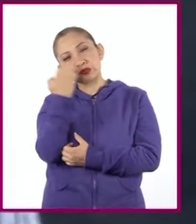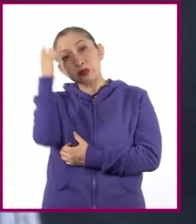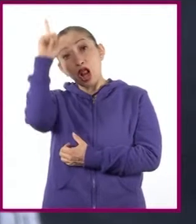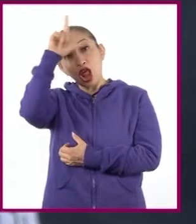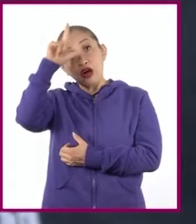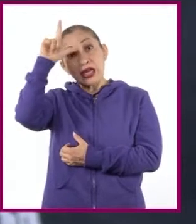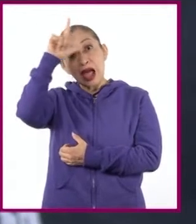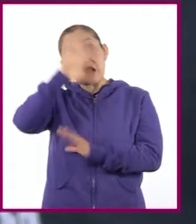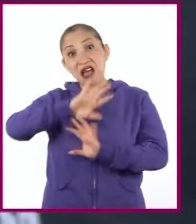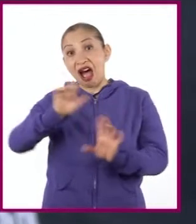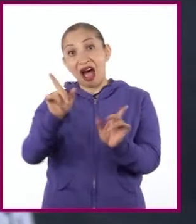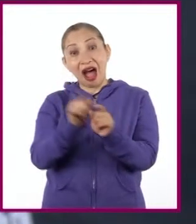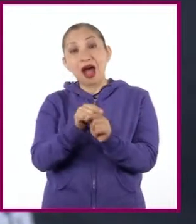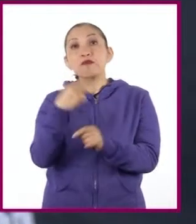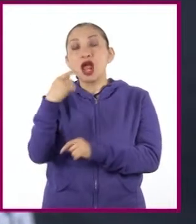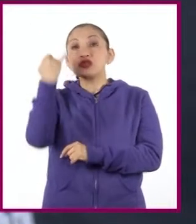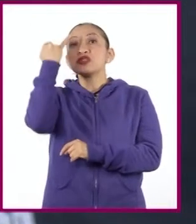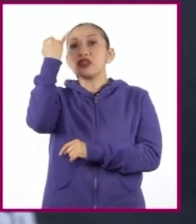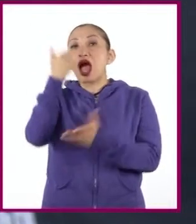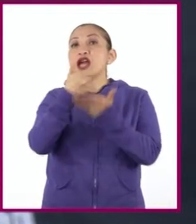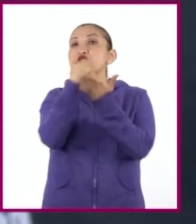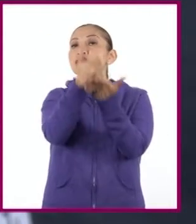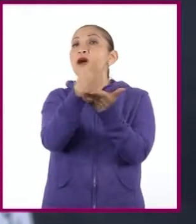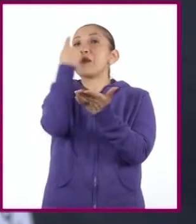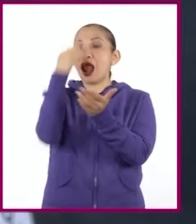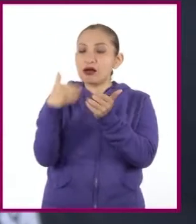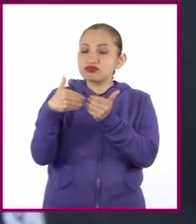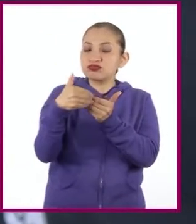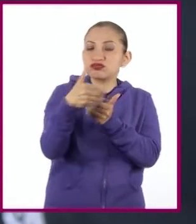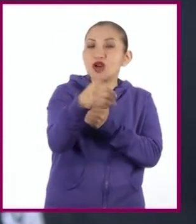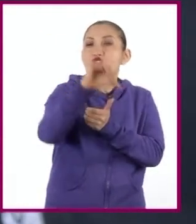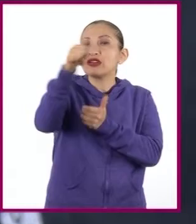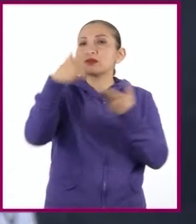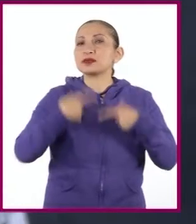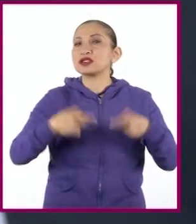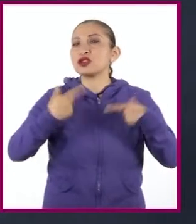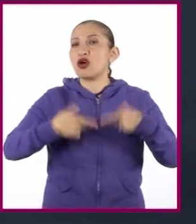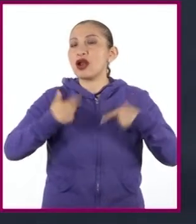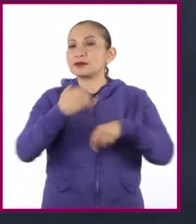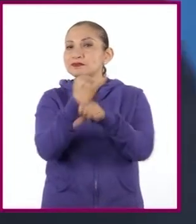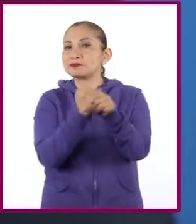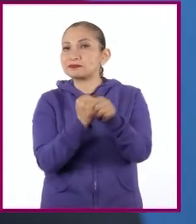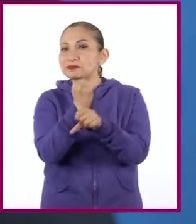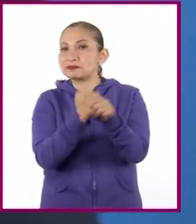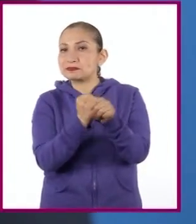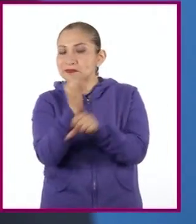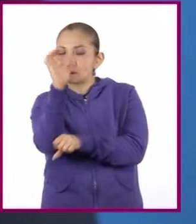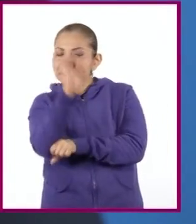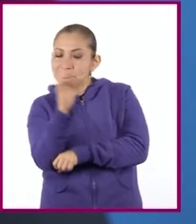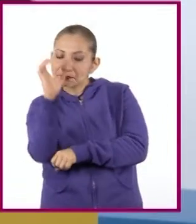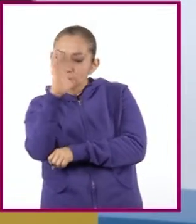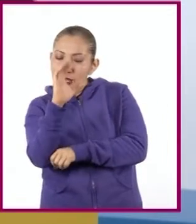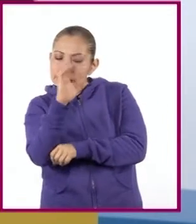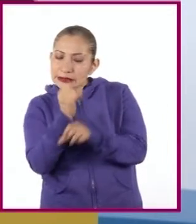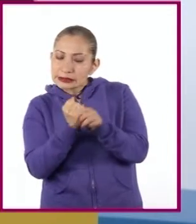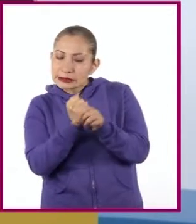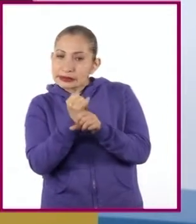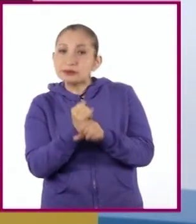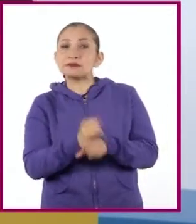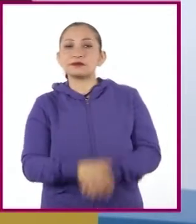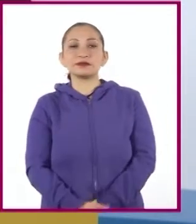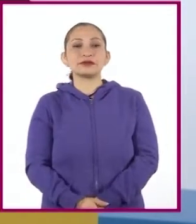lógico. Pero sus ideas sirvieron de fundamento para los investigadores experimentales posteriores a ellos.